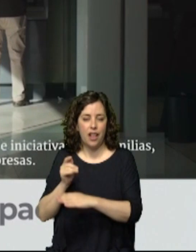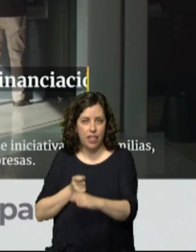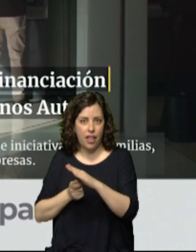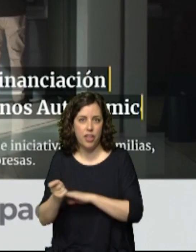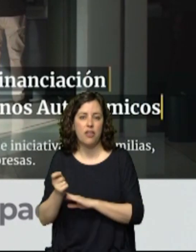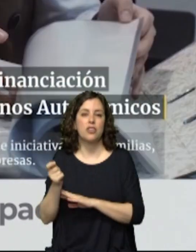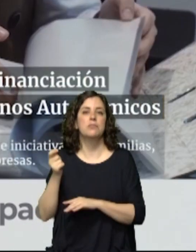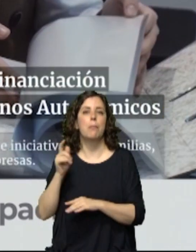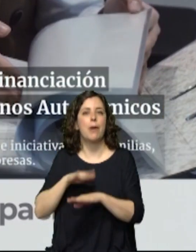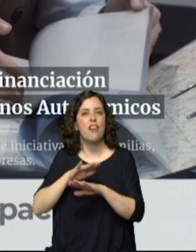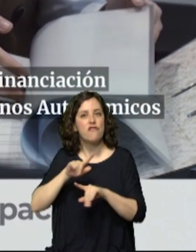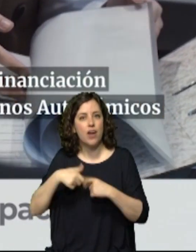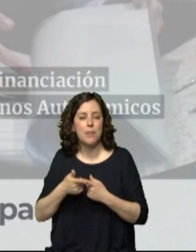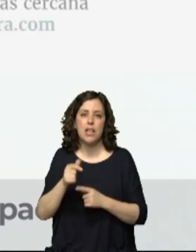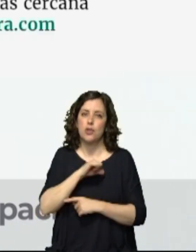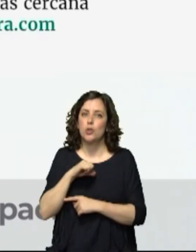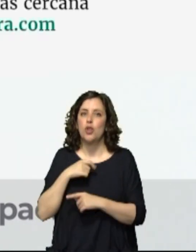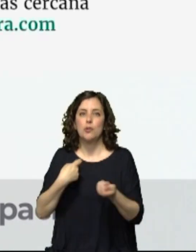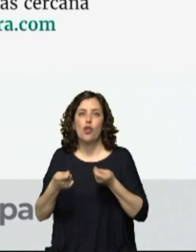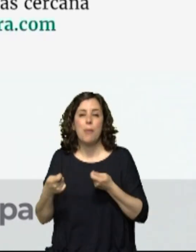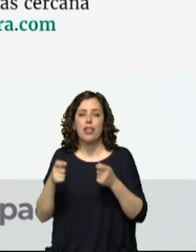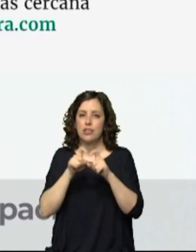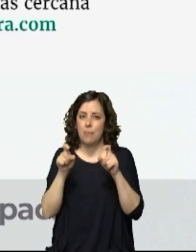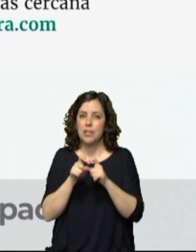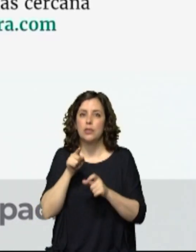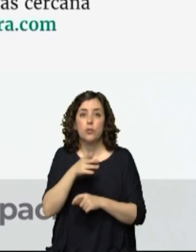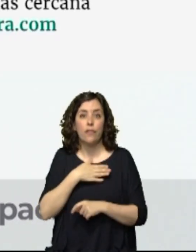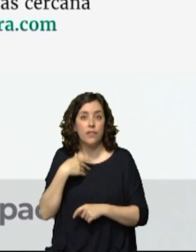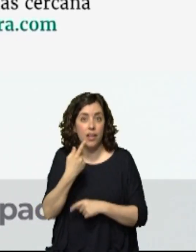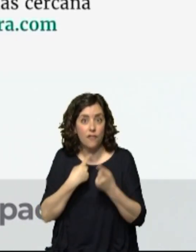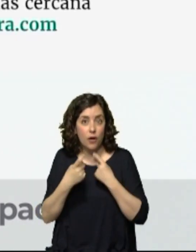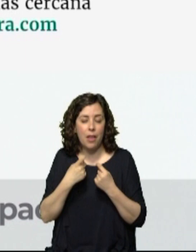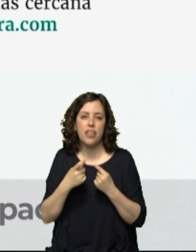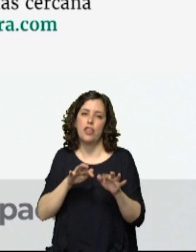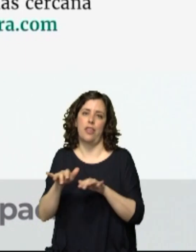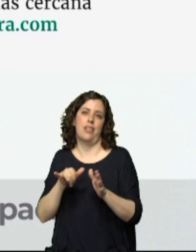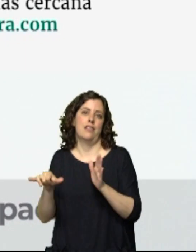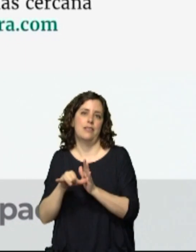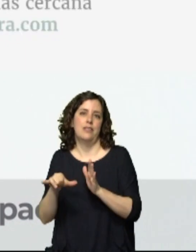para familias, autónomos, comercios y empresas. Infórmate en tu oficina más cercana o en